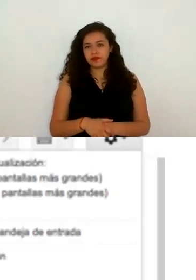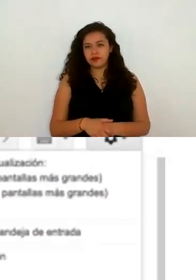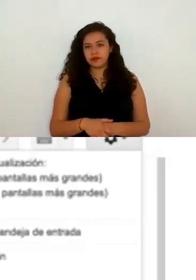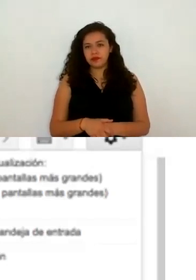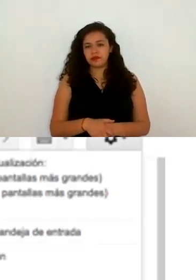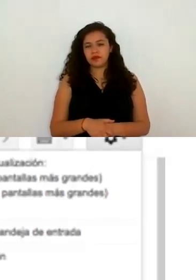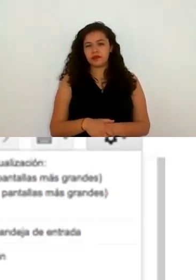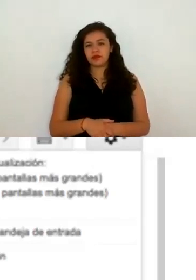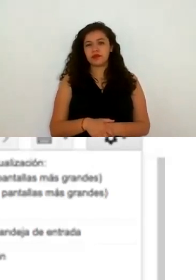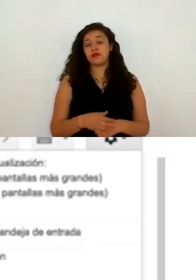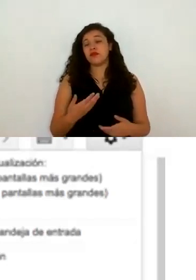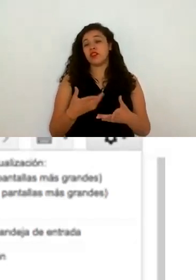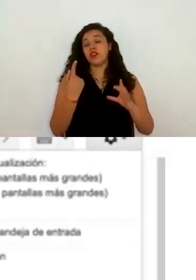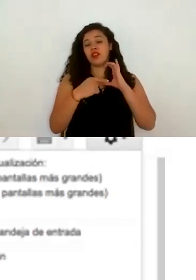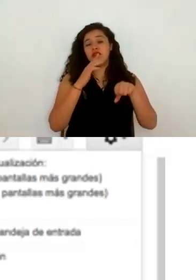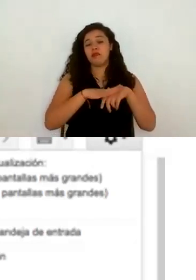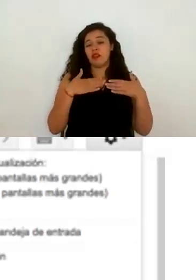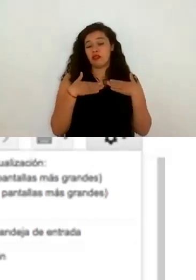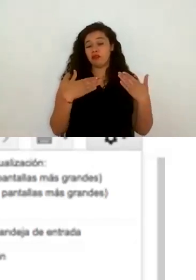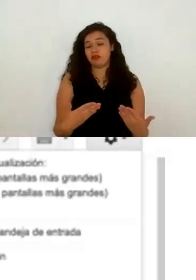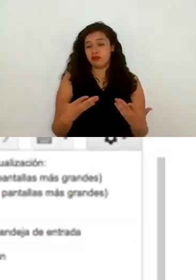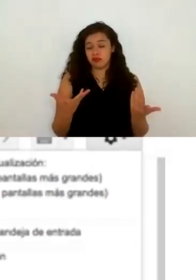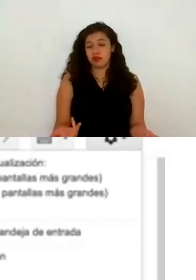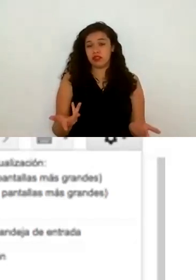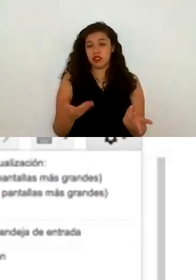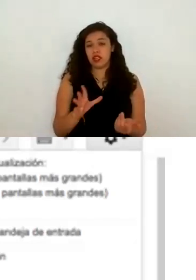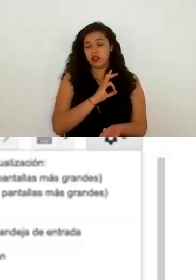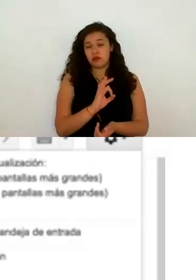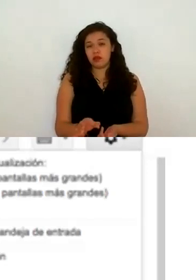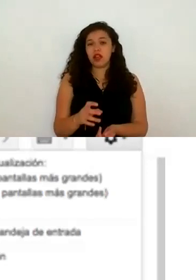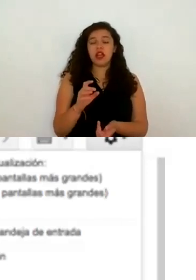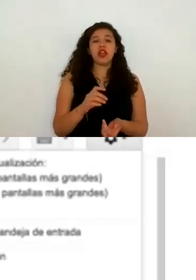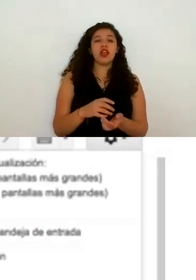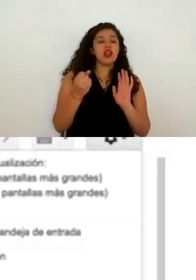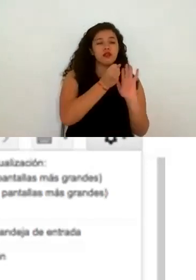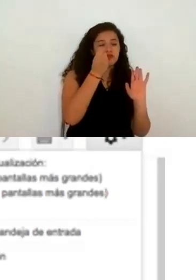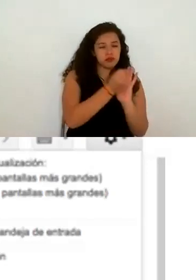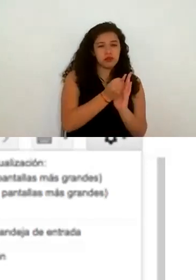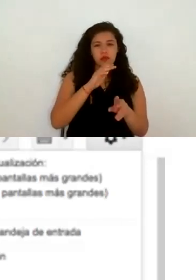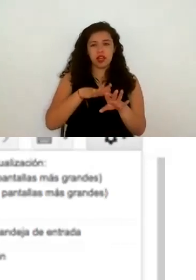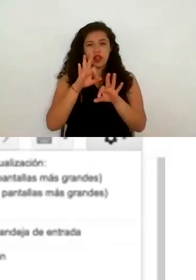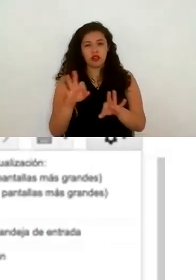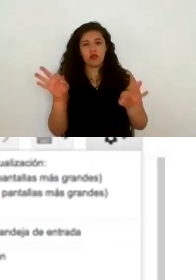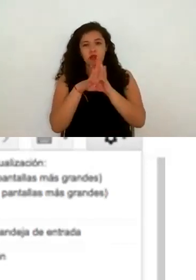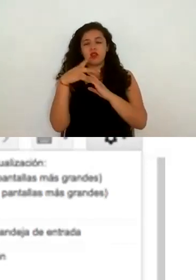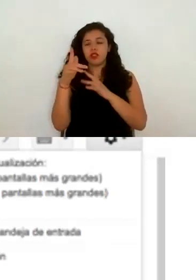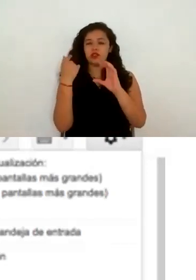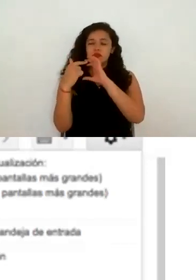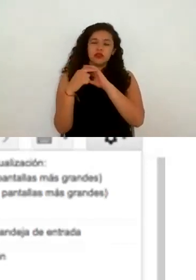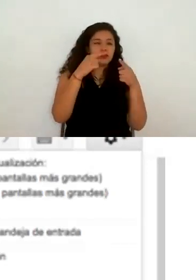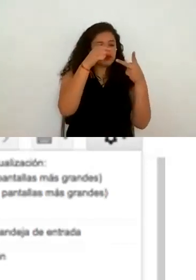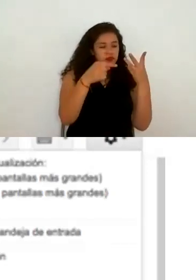más confiables y les da la opción de marcar, de etiquetar, de priorizar sus correos.